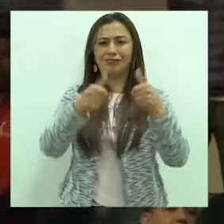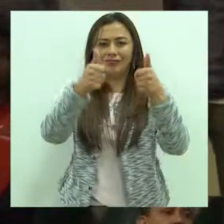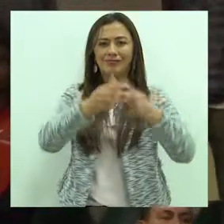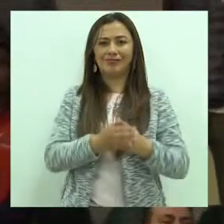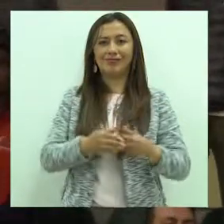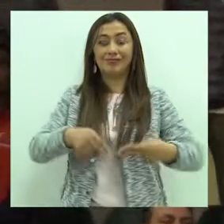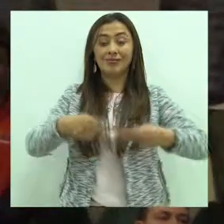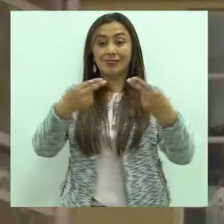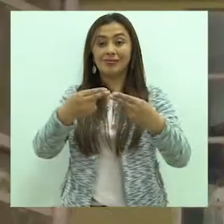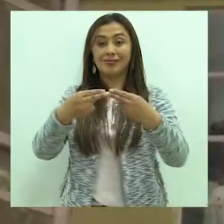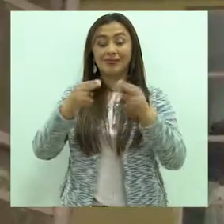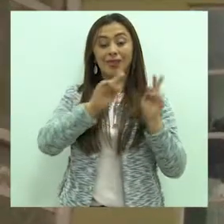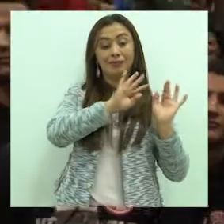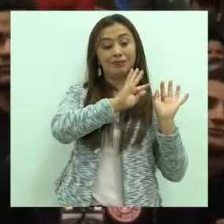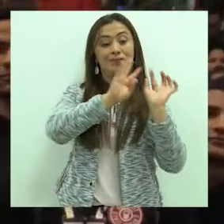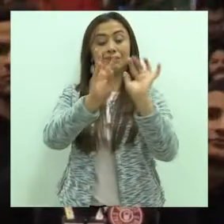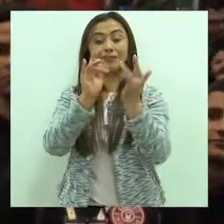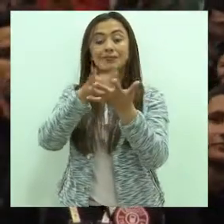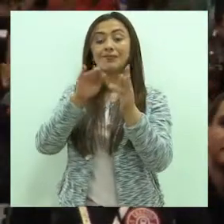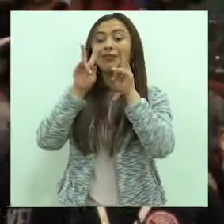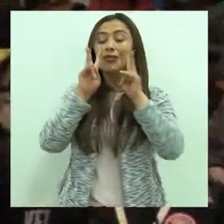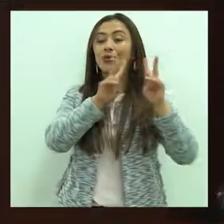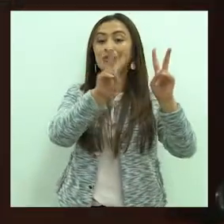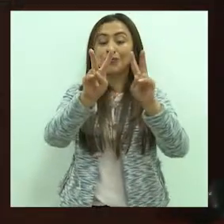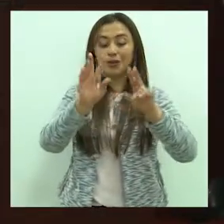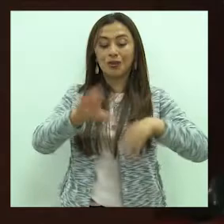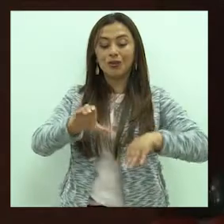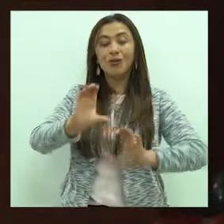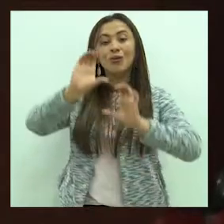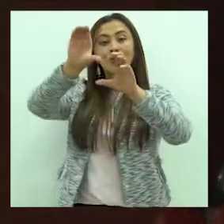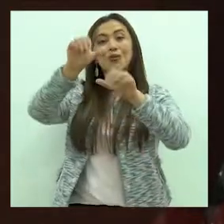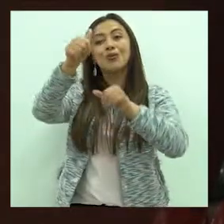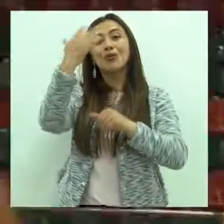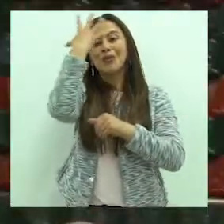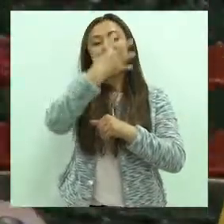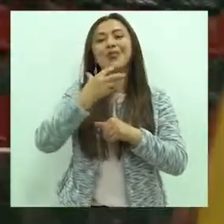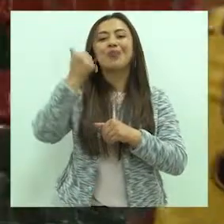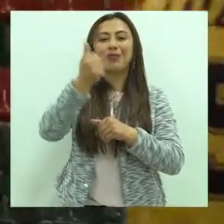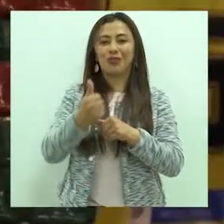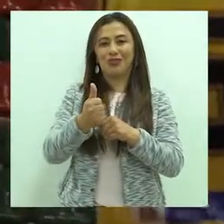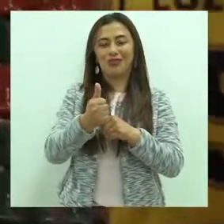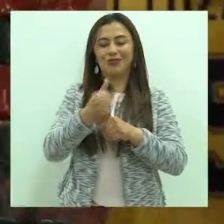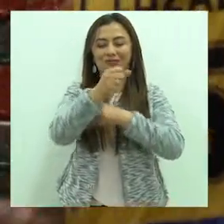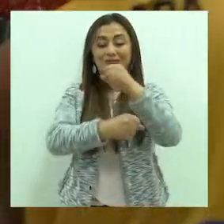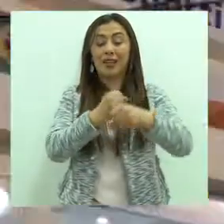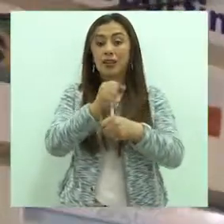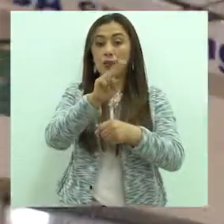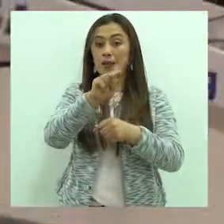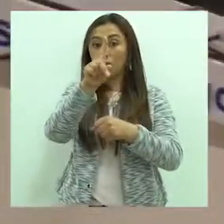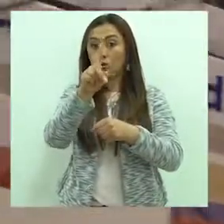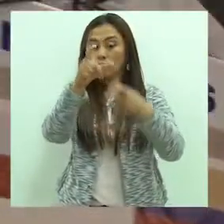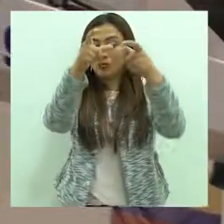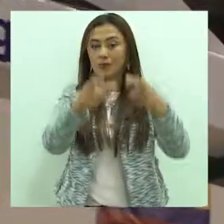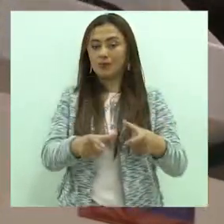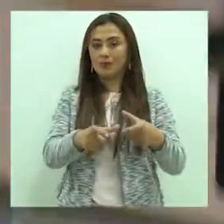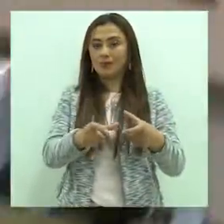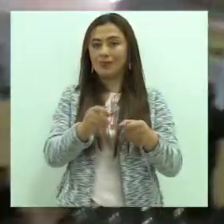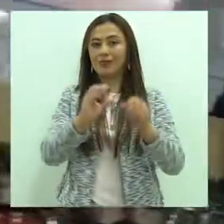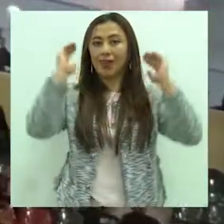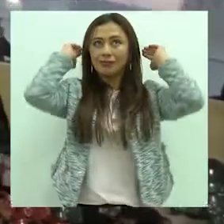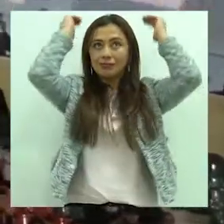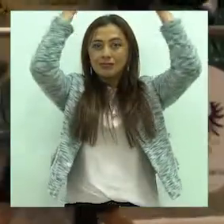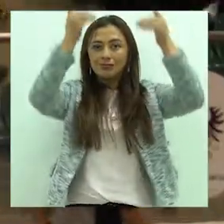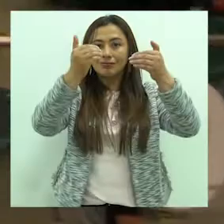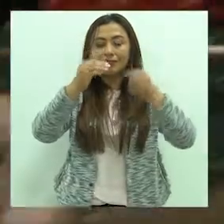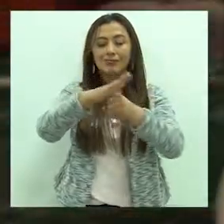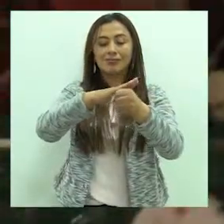Los tunjanos pudieron disfrutar por varios días de un espectáculo de baloncesto con los mejores jugadores de la categoría sub-21 en el Coliseo San Antonio.